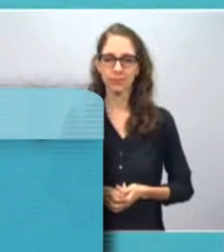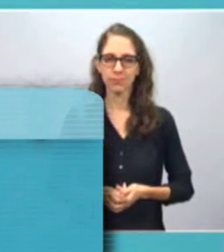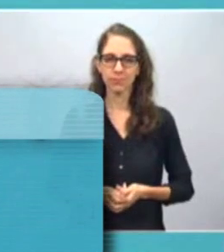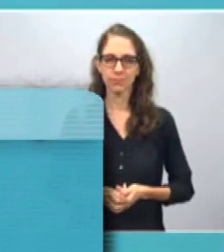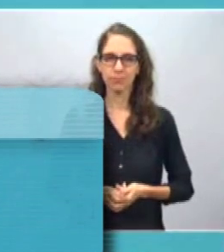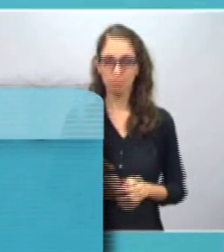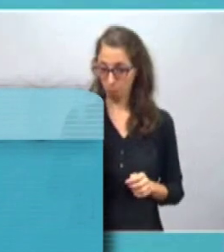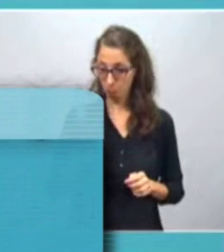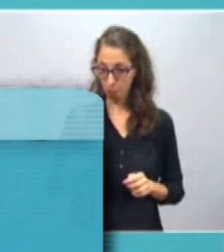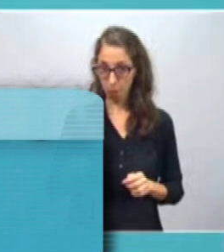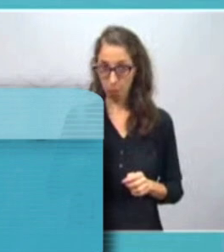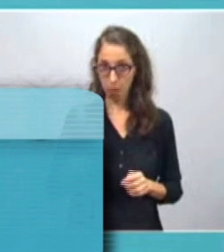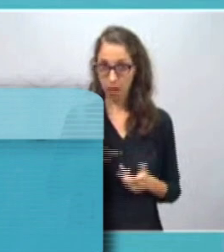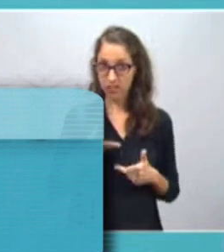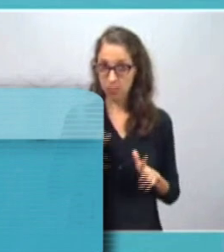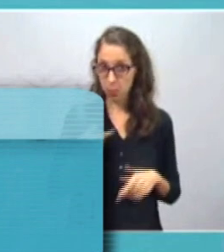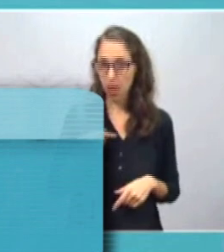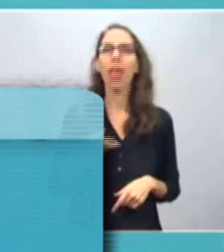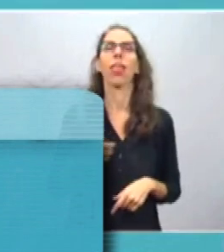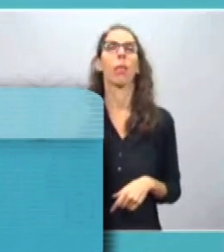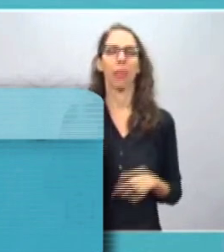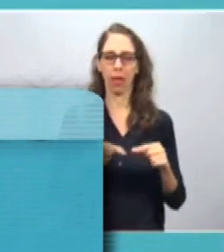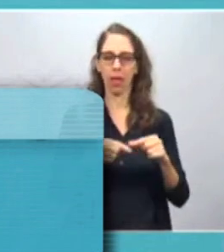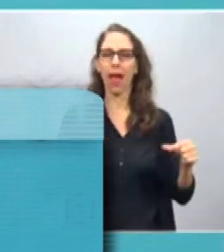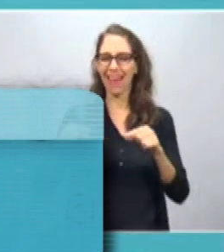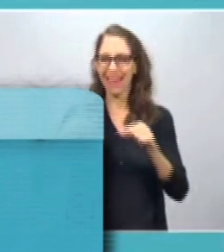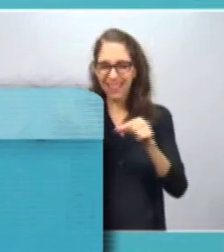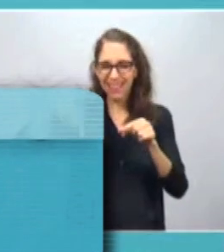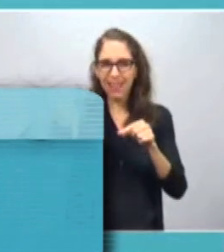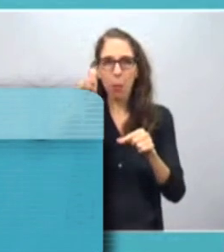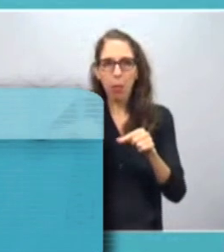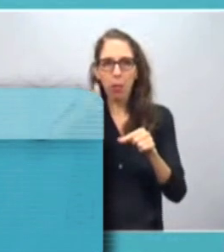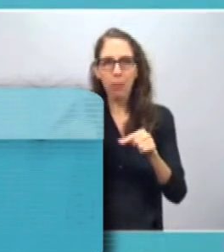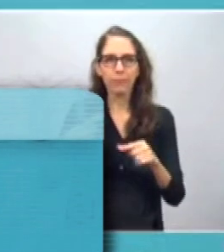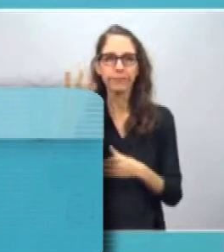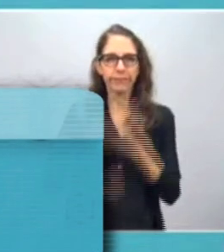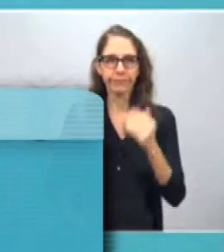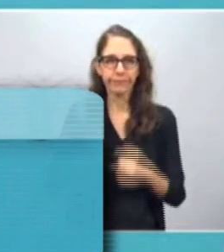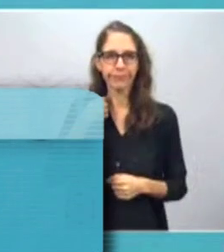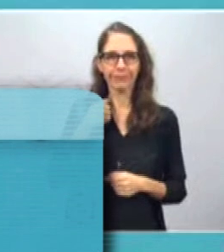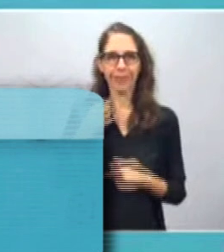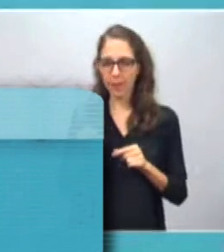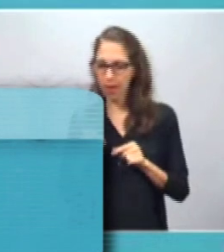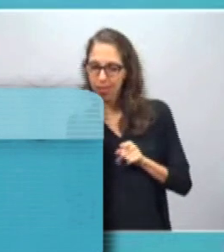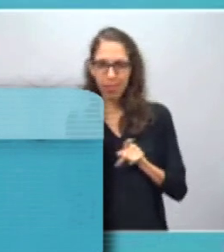¿Las flechitas? Ok. Yo le daba el enter. Eran las flechitas. Bueno, primer punto.